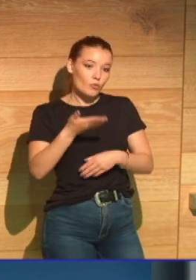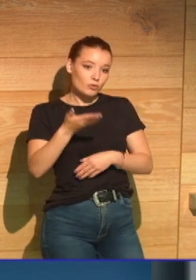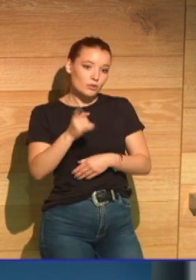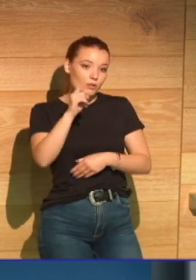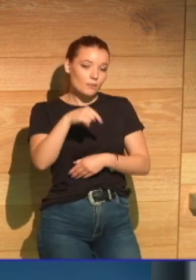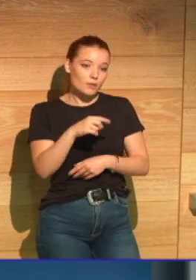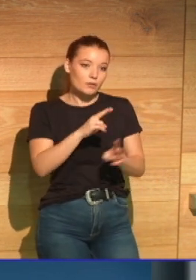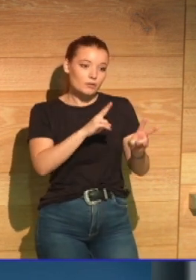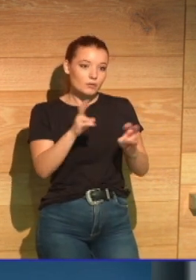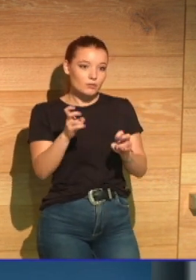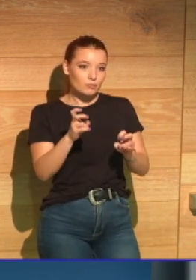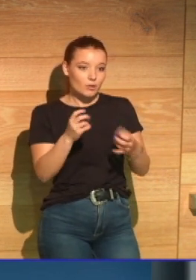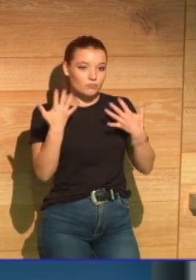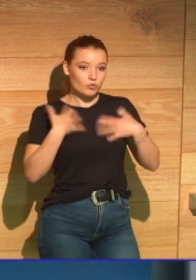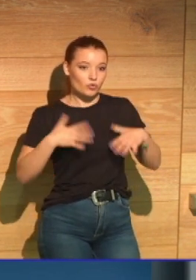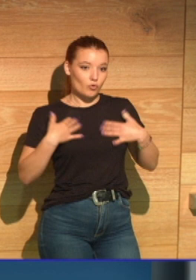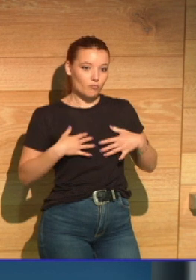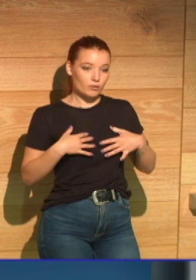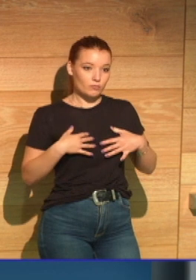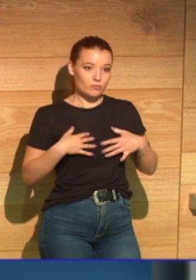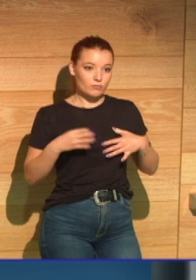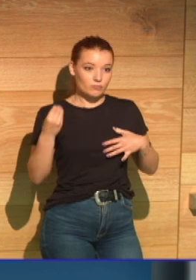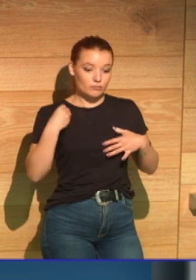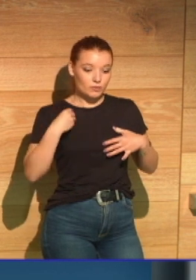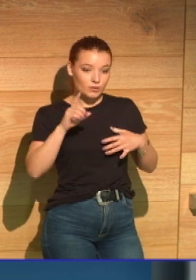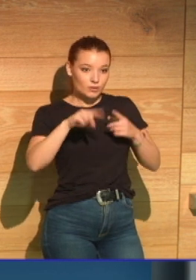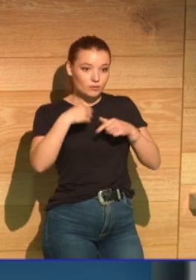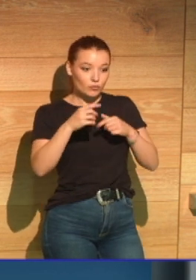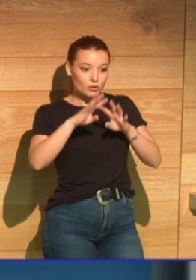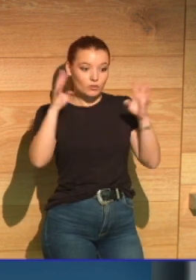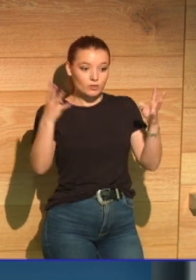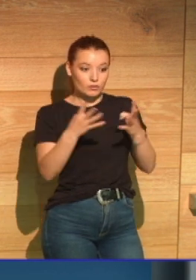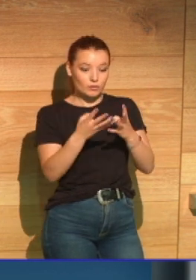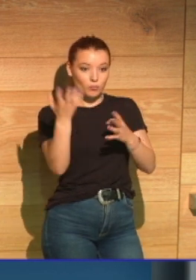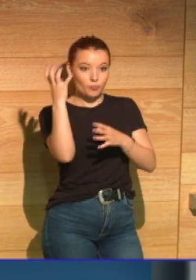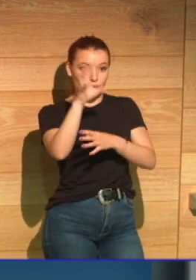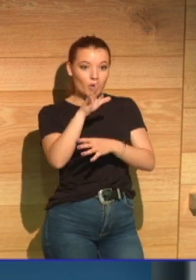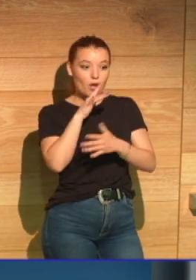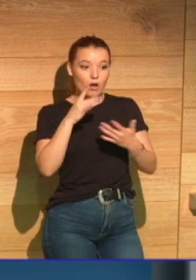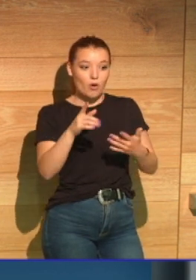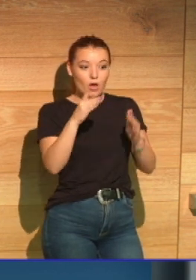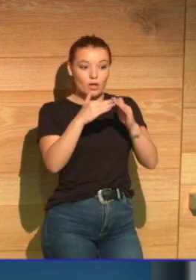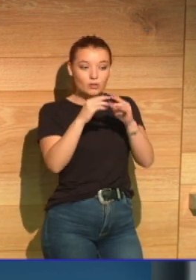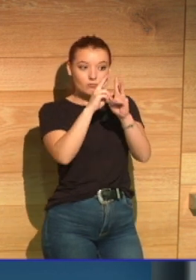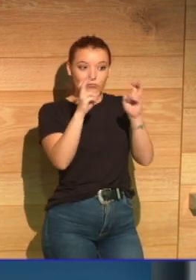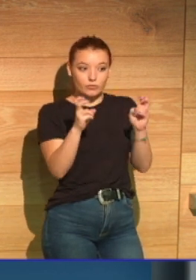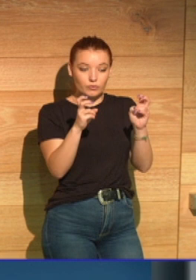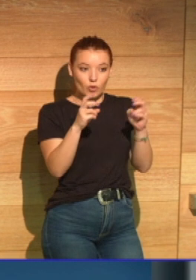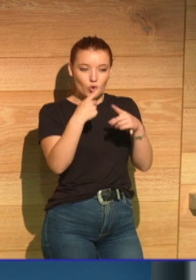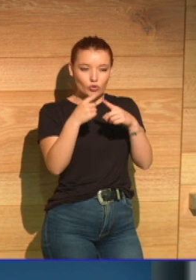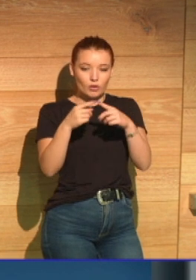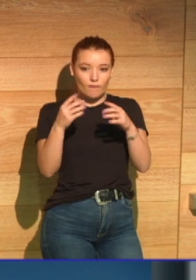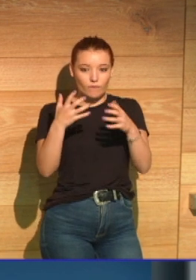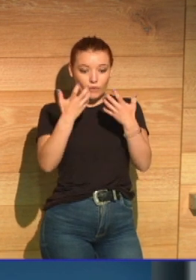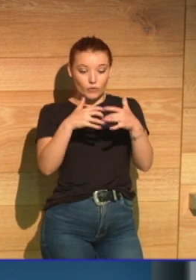con ponerse esta prenda, ¿no? Llevar esta prenda, subirla a internet y decirle, bueno, ahora que estamos encerrados en casa y que todas estas cosas funcionan, ¿por qué no hacemos